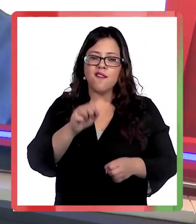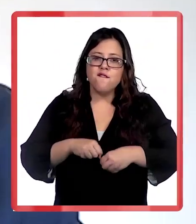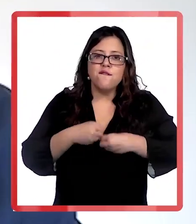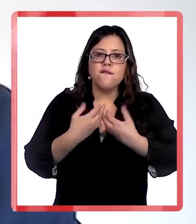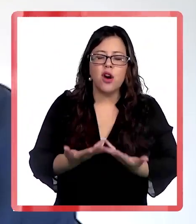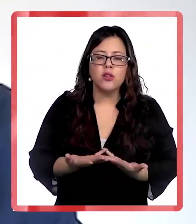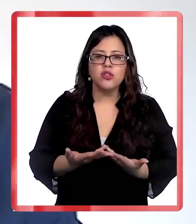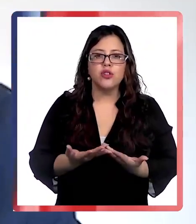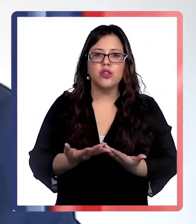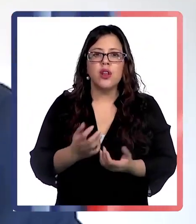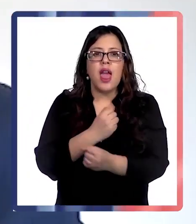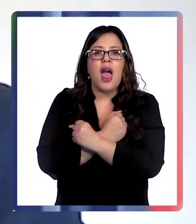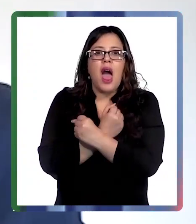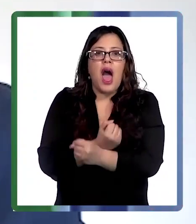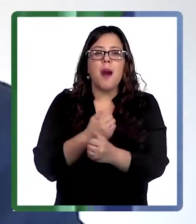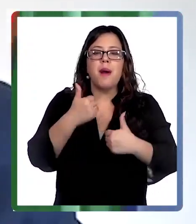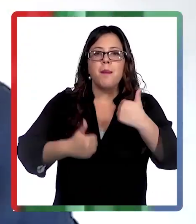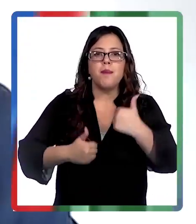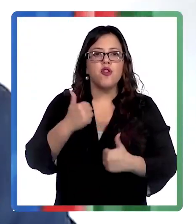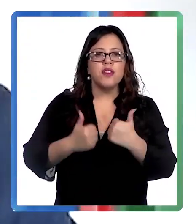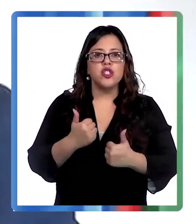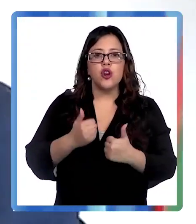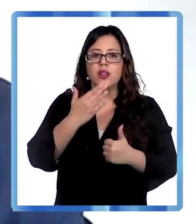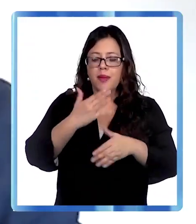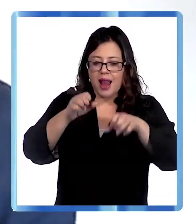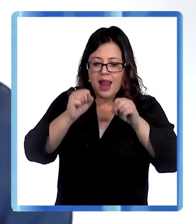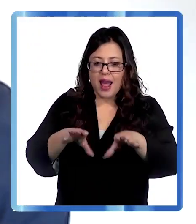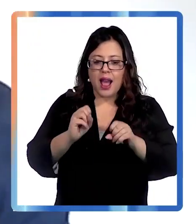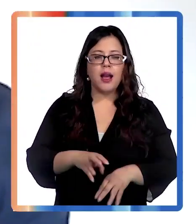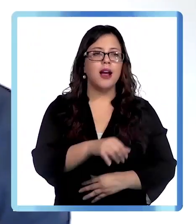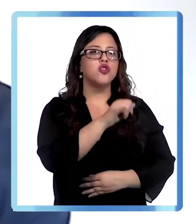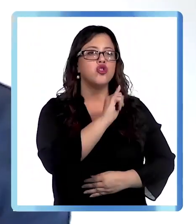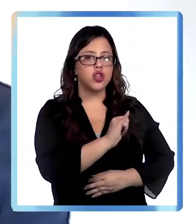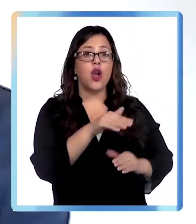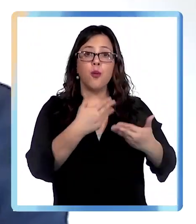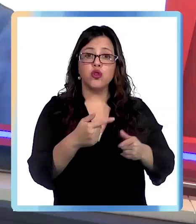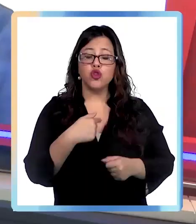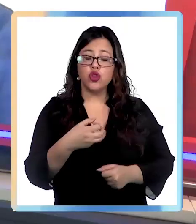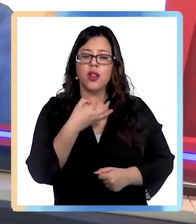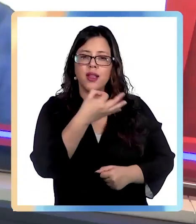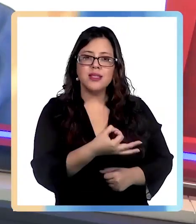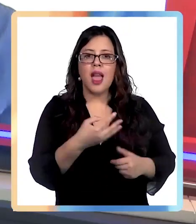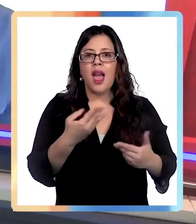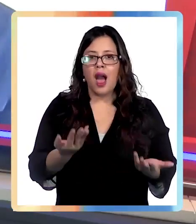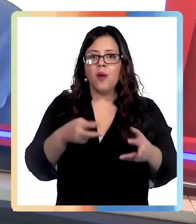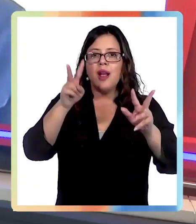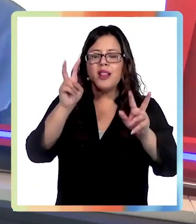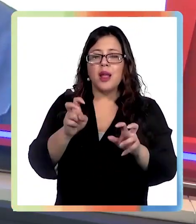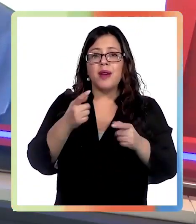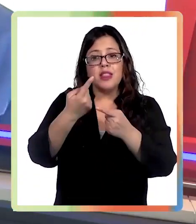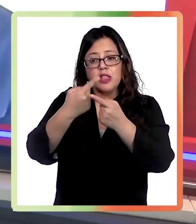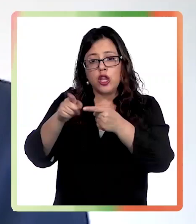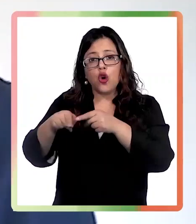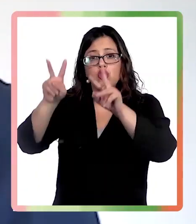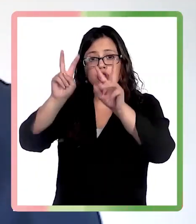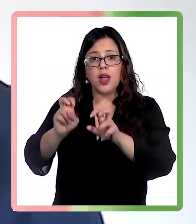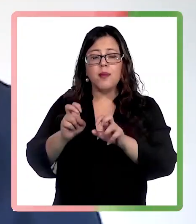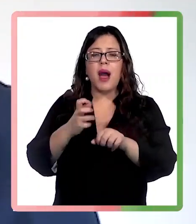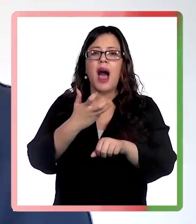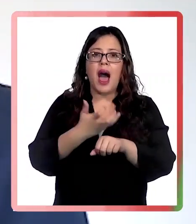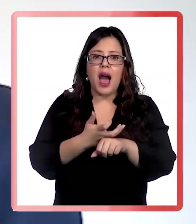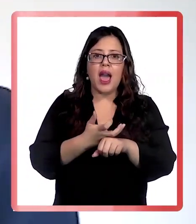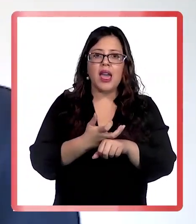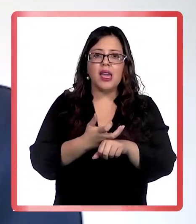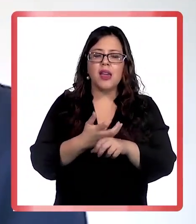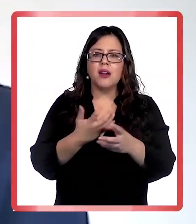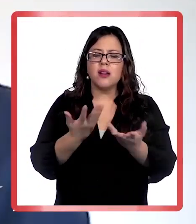enseñanza. Así es, por eso te decía que quizás a pesar de los pesares hay un fuerte componente que escapa, yo diría, todo pragmatismo, ¿no? Dentro de las